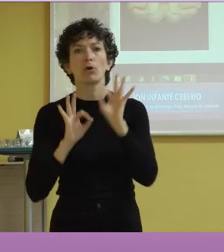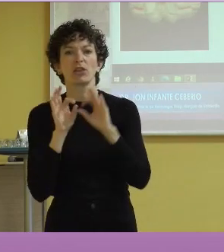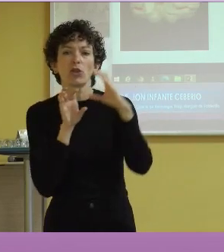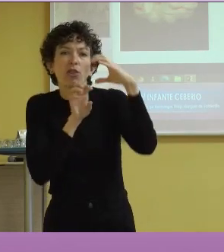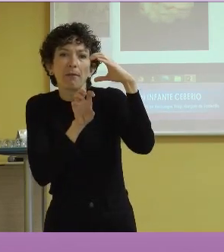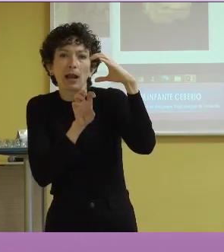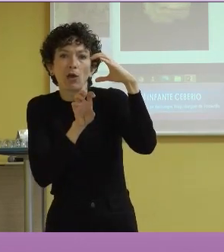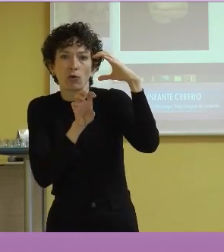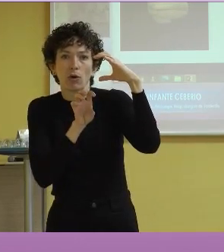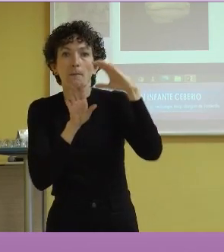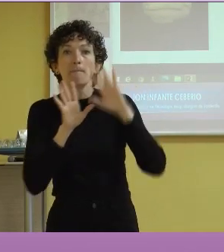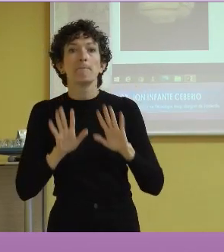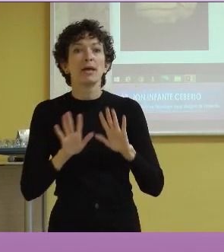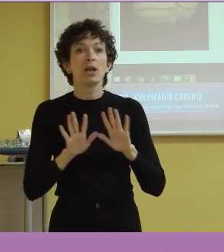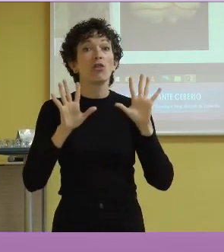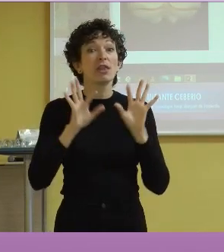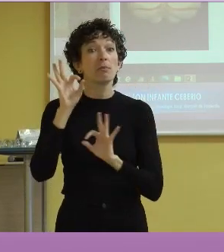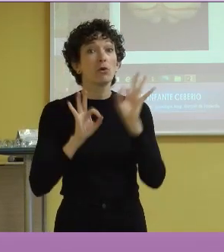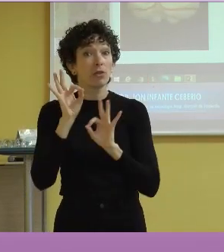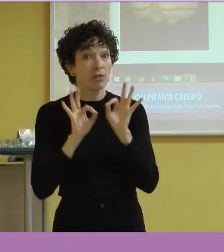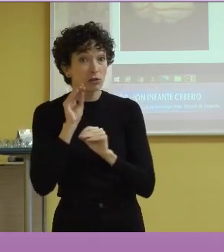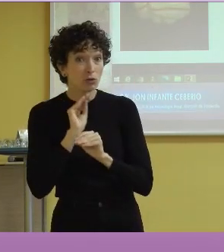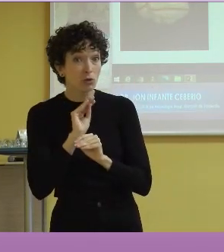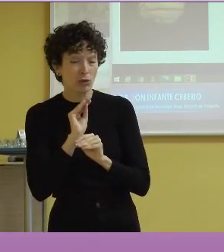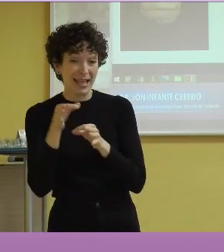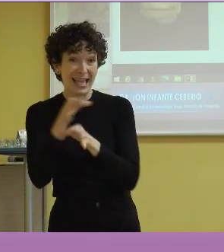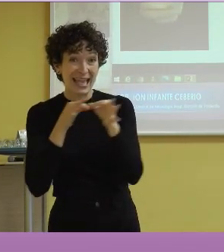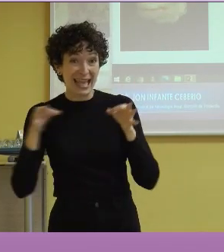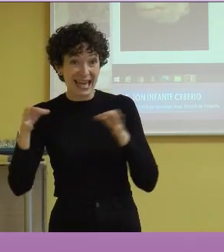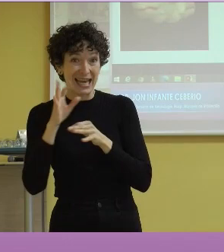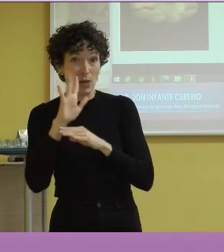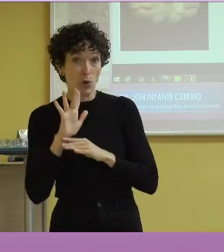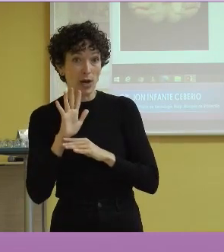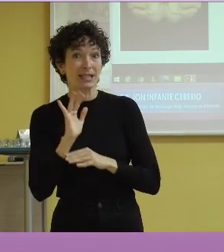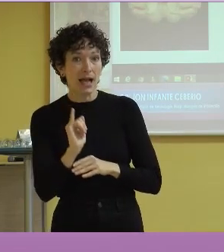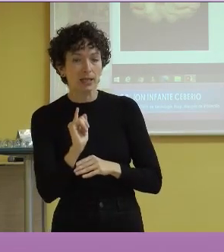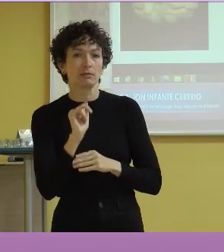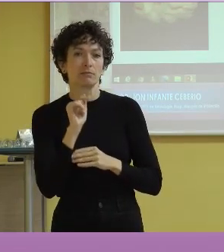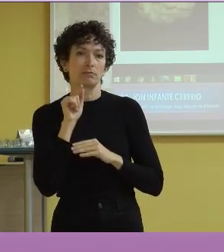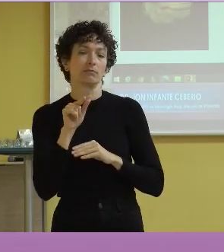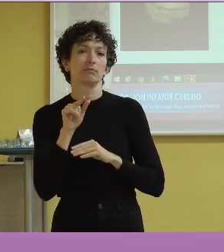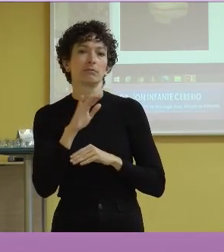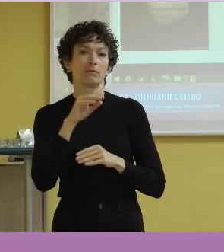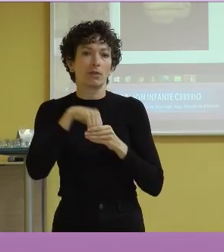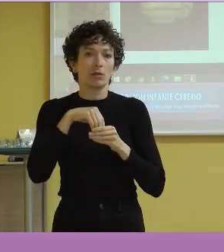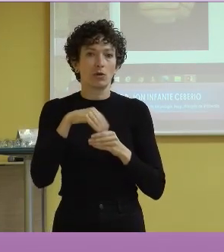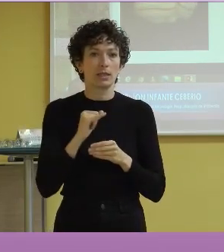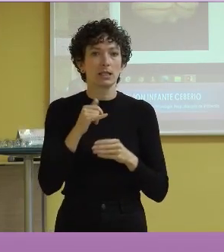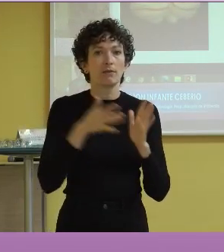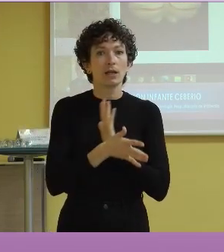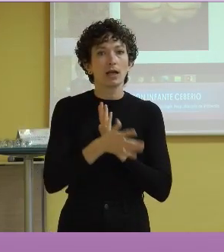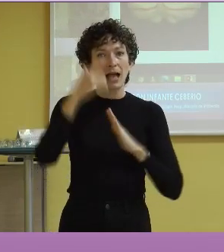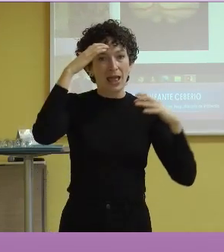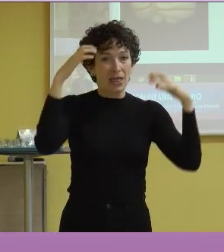el 50% de todas las neuronas del encéfalo. Es decir, la mitad de todas las neuronas que tenemos en nuestro cerebro